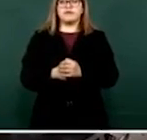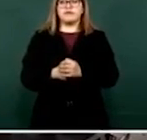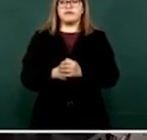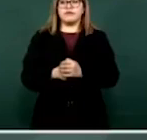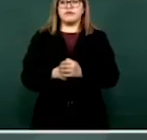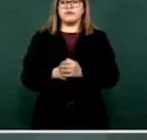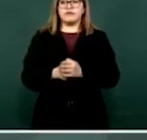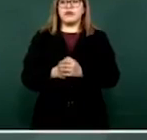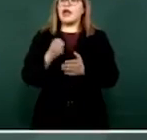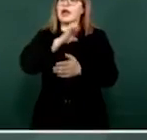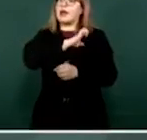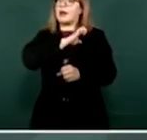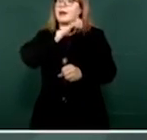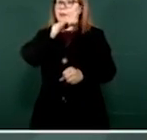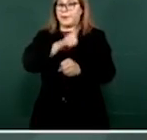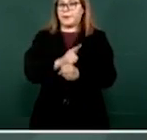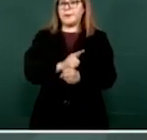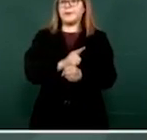particulares.